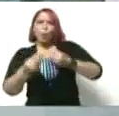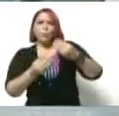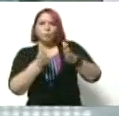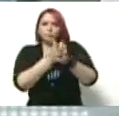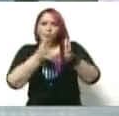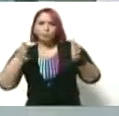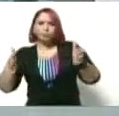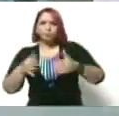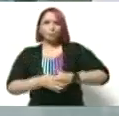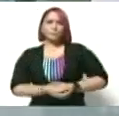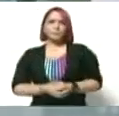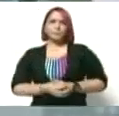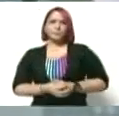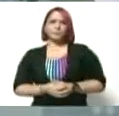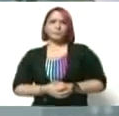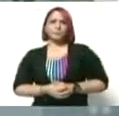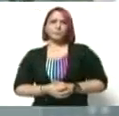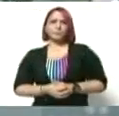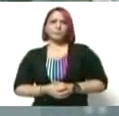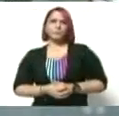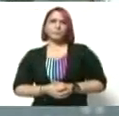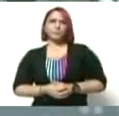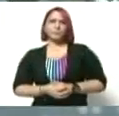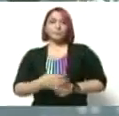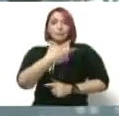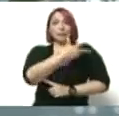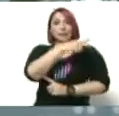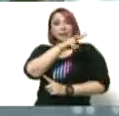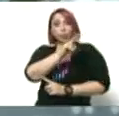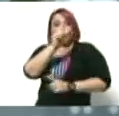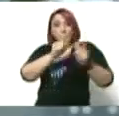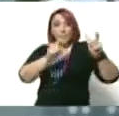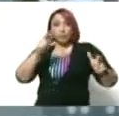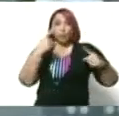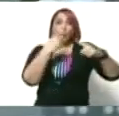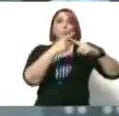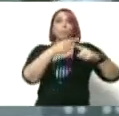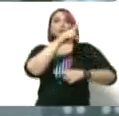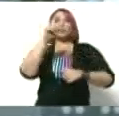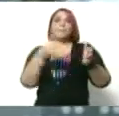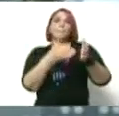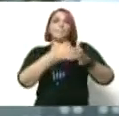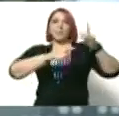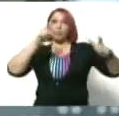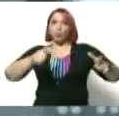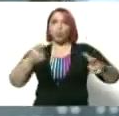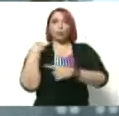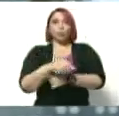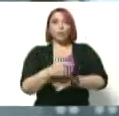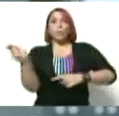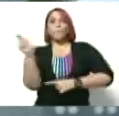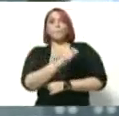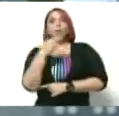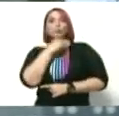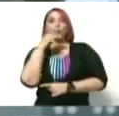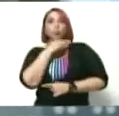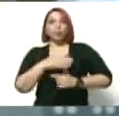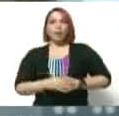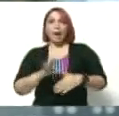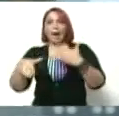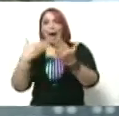pasamos de 32 casos por 100.000 habitantes que tuvimos en el medio octubre a